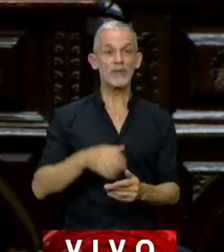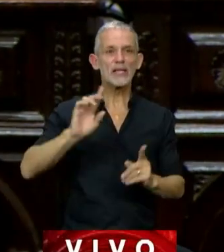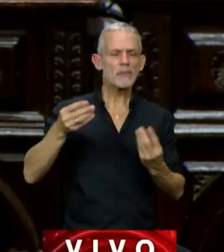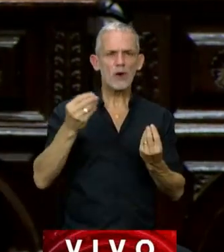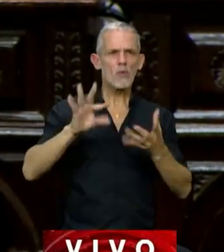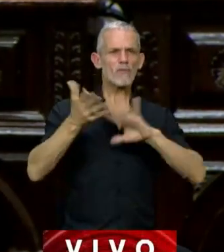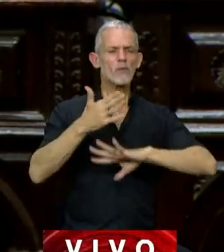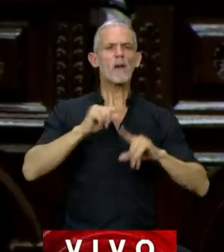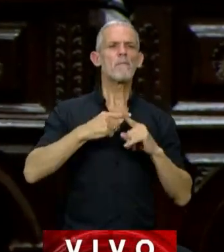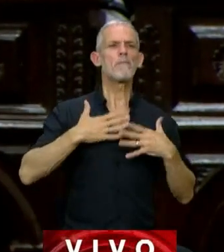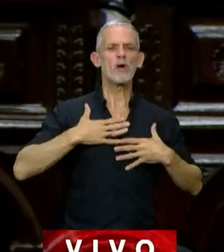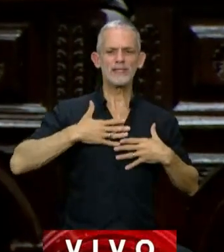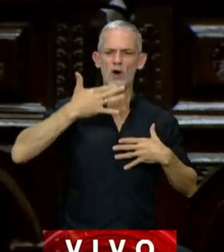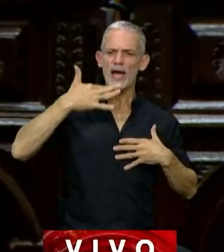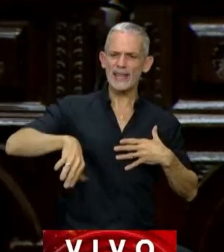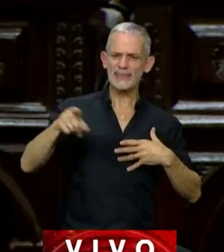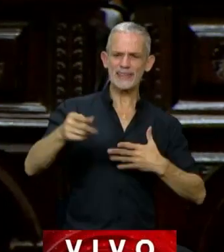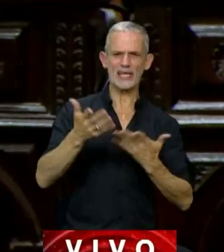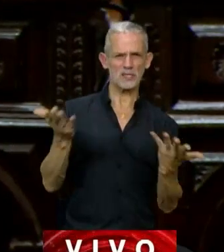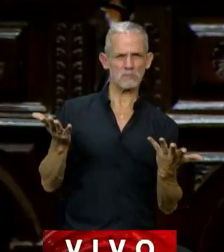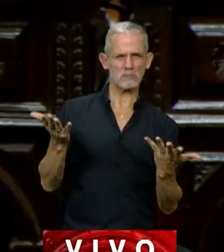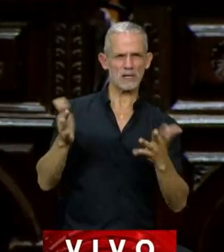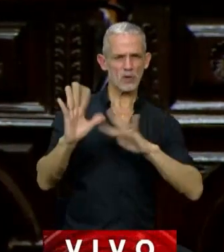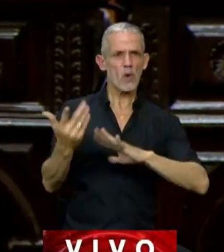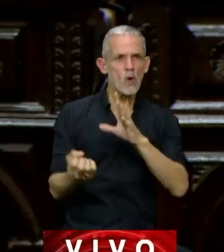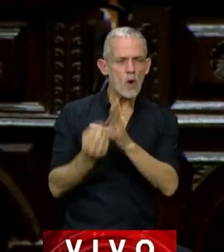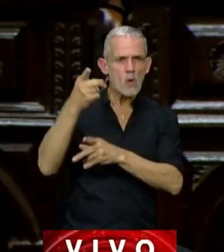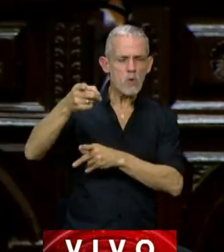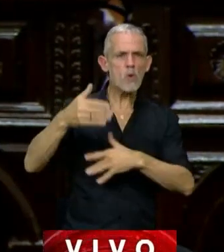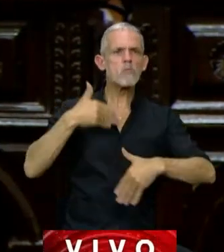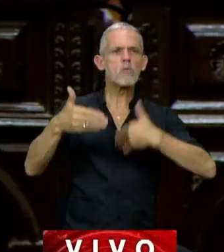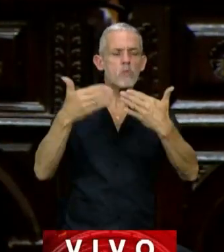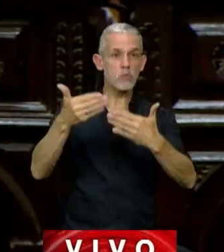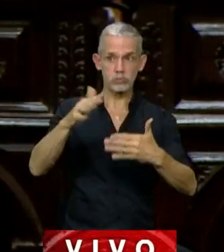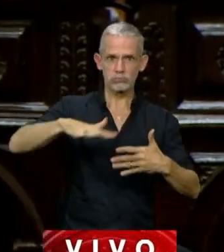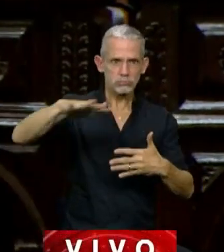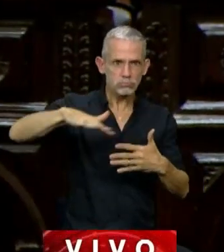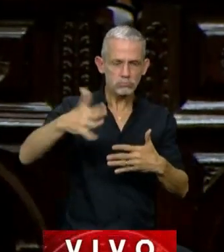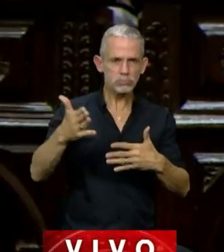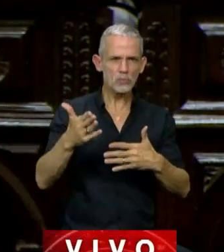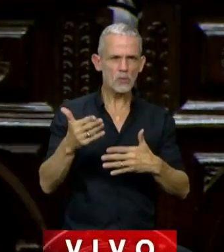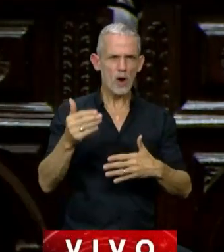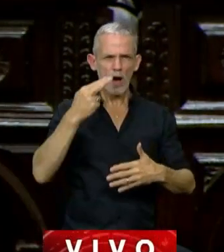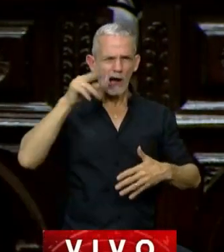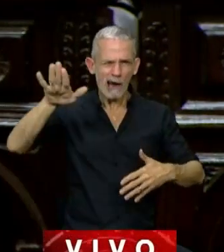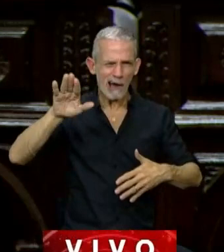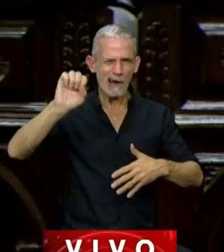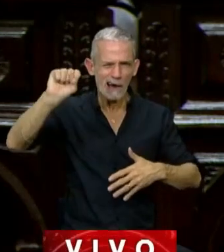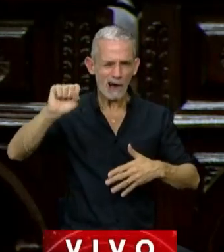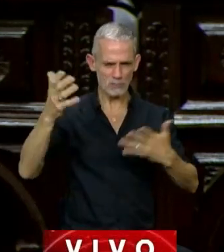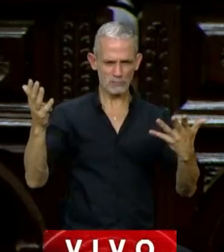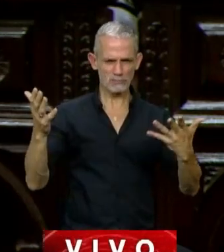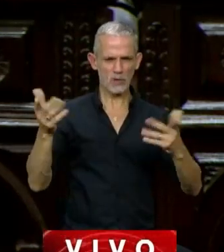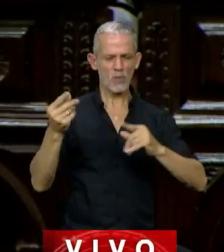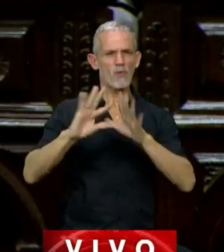traducción política que tiene ese hartazgo. El surgimiento y el avance de espacios neofascistas que ponen en crisis